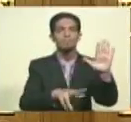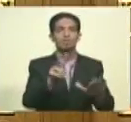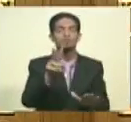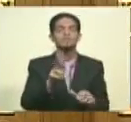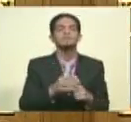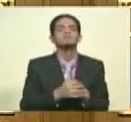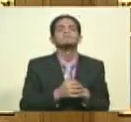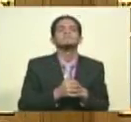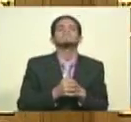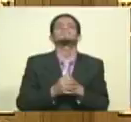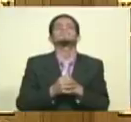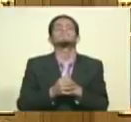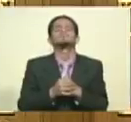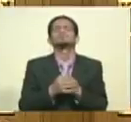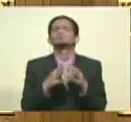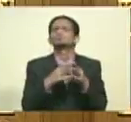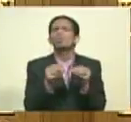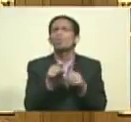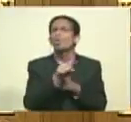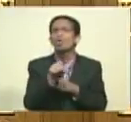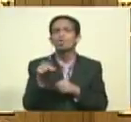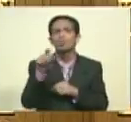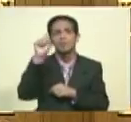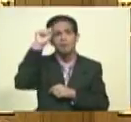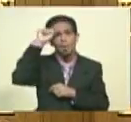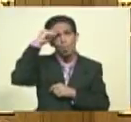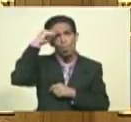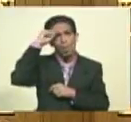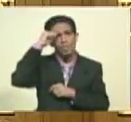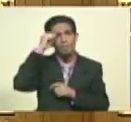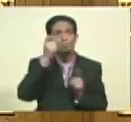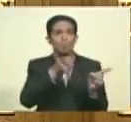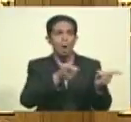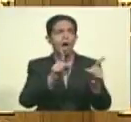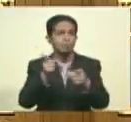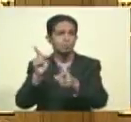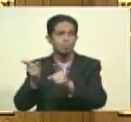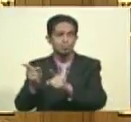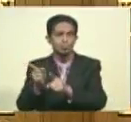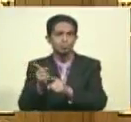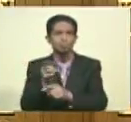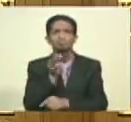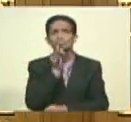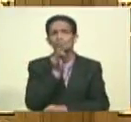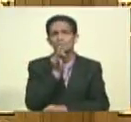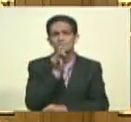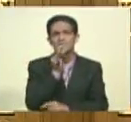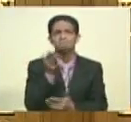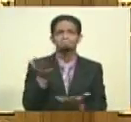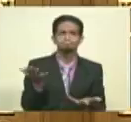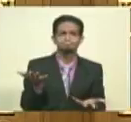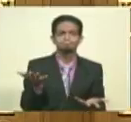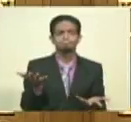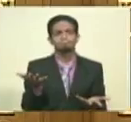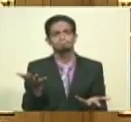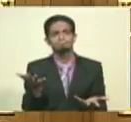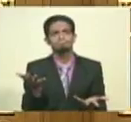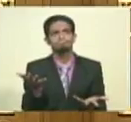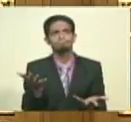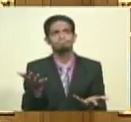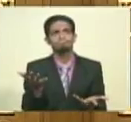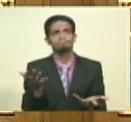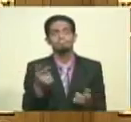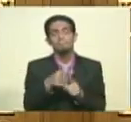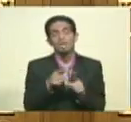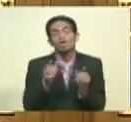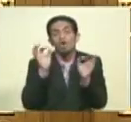Todos recordamos, incluso algunos, algunas quizás todavía con cierta extrañeza, pero